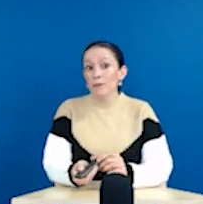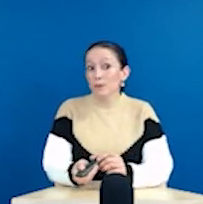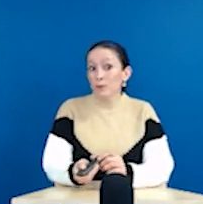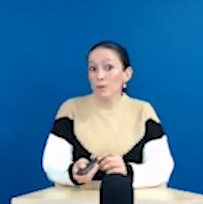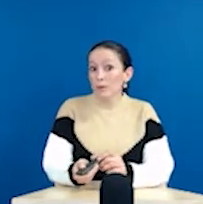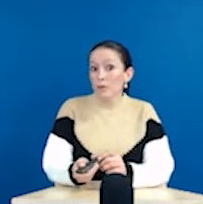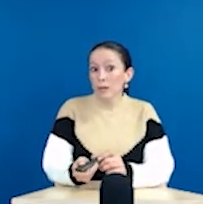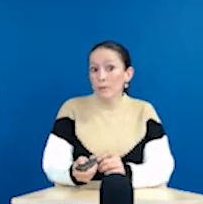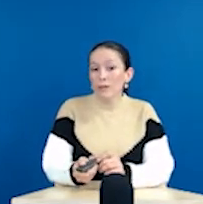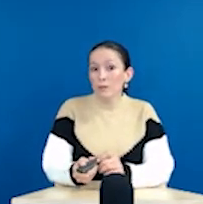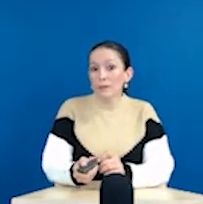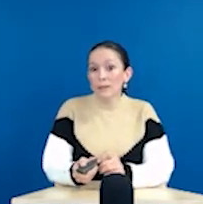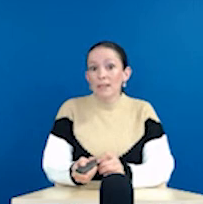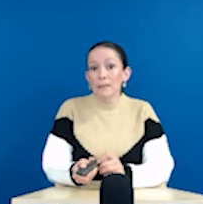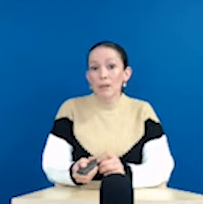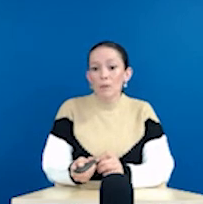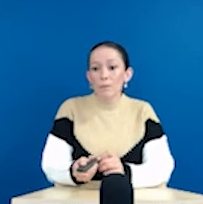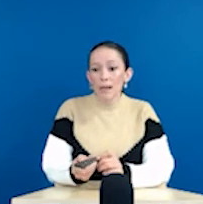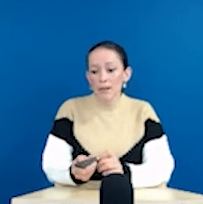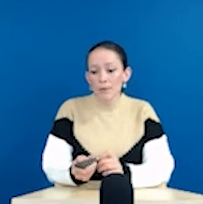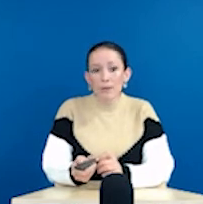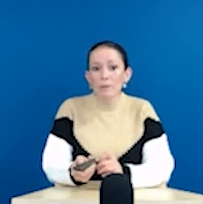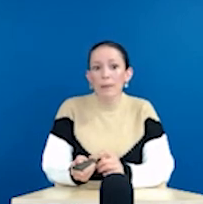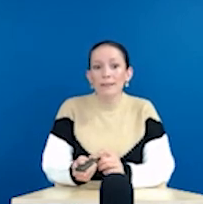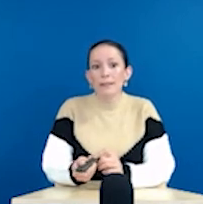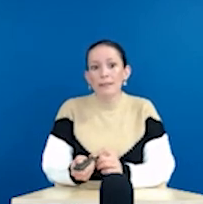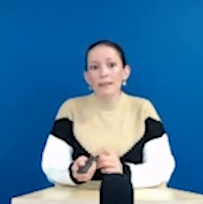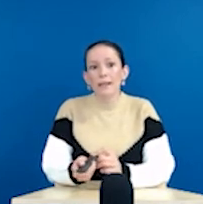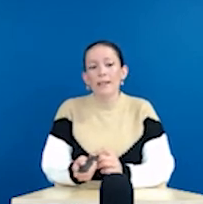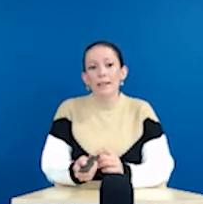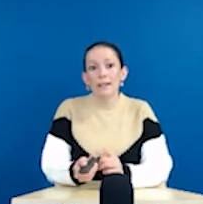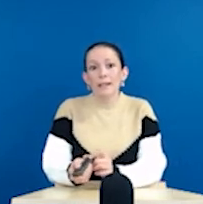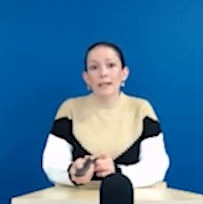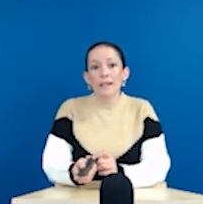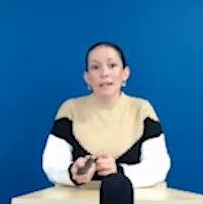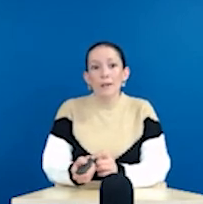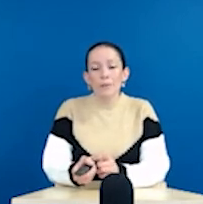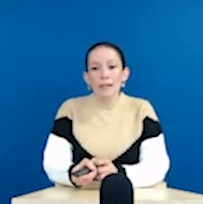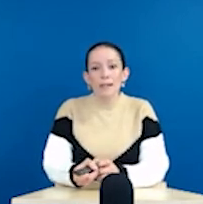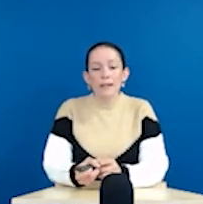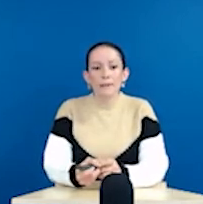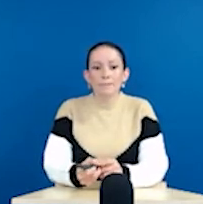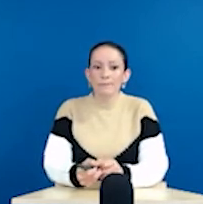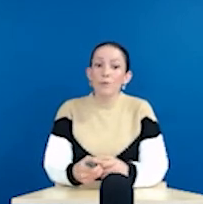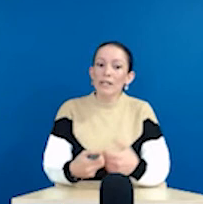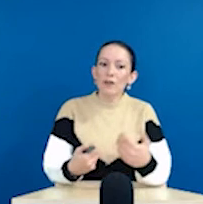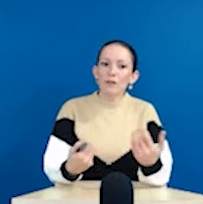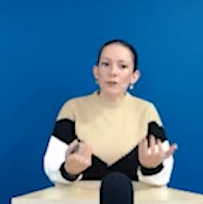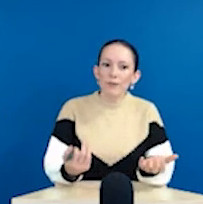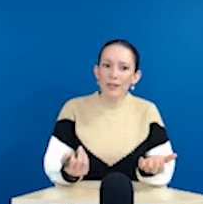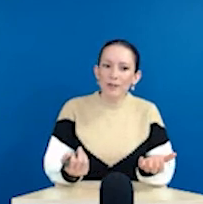tratamiento. Nosotros nos acordamos de que es un paciente que también cumple años, es un paciente que requiere